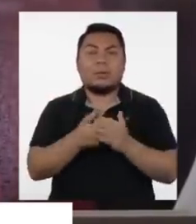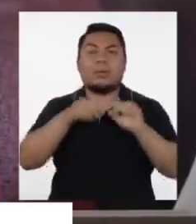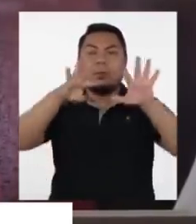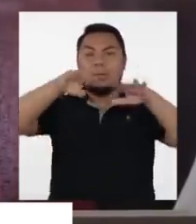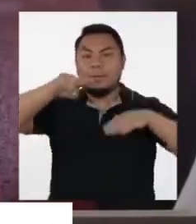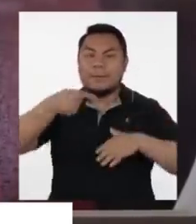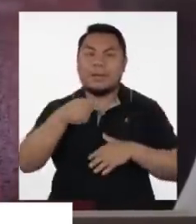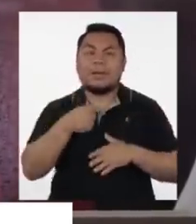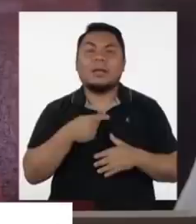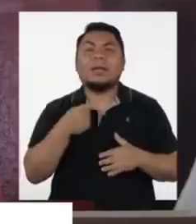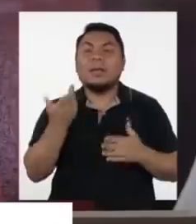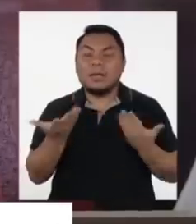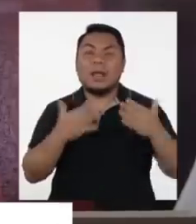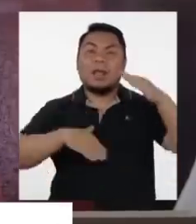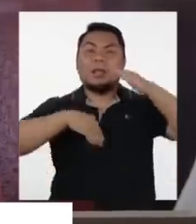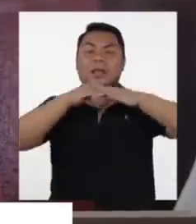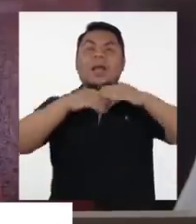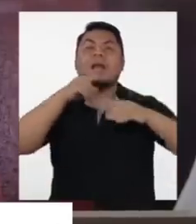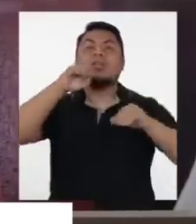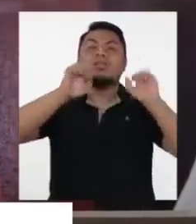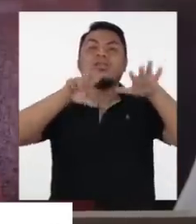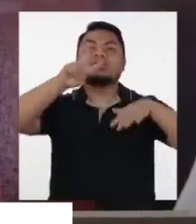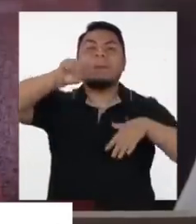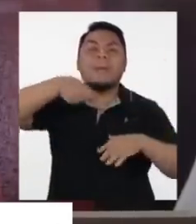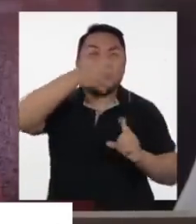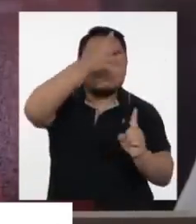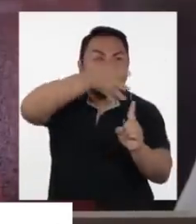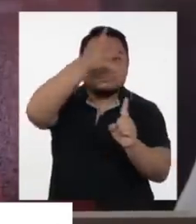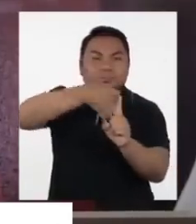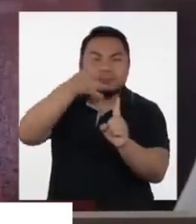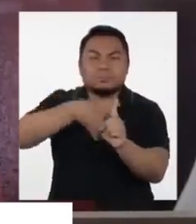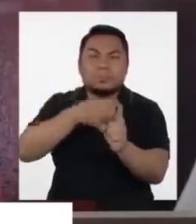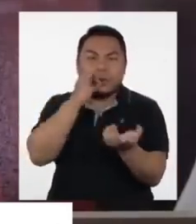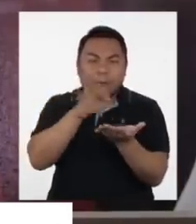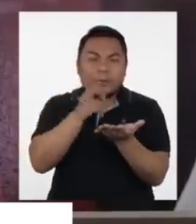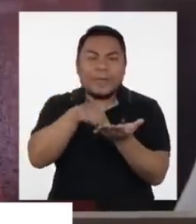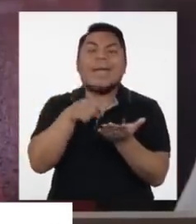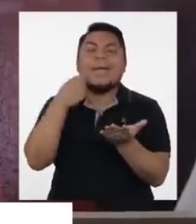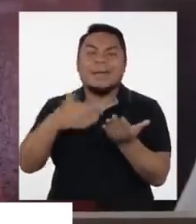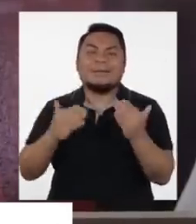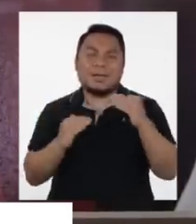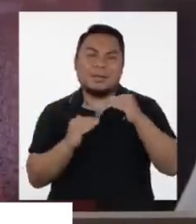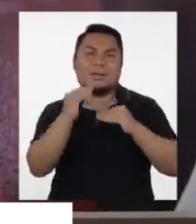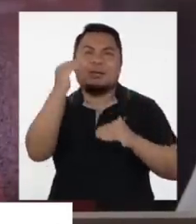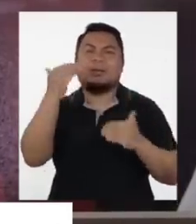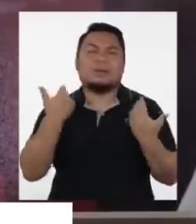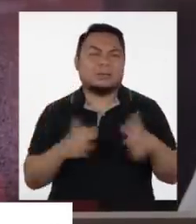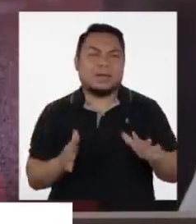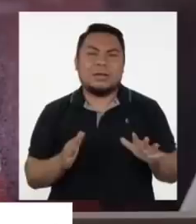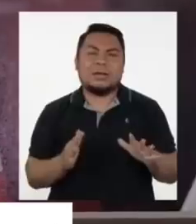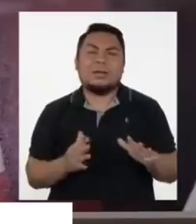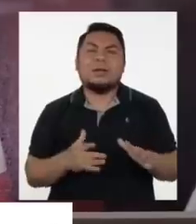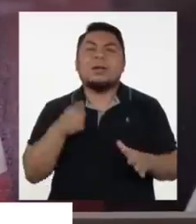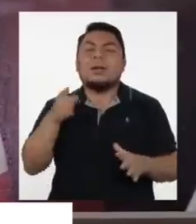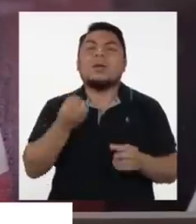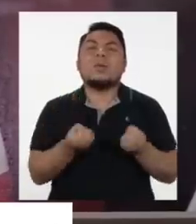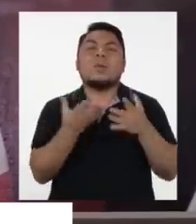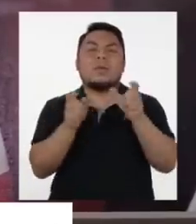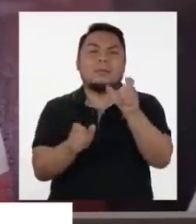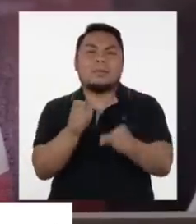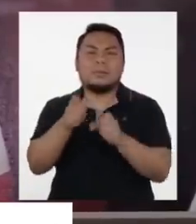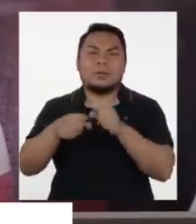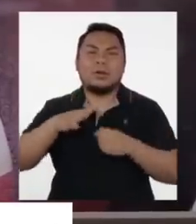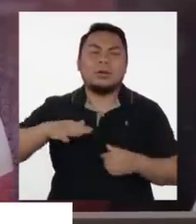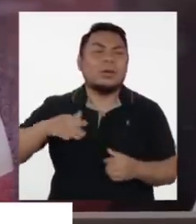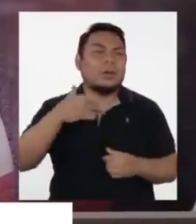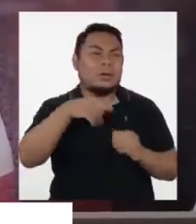y que va a llegar a consumir pruebas superamos largamente por varias veces el promedio de pruebas